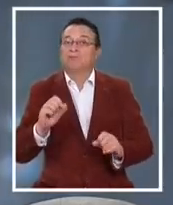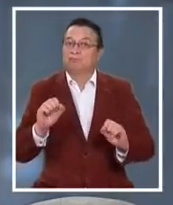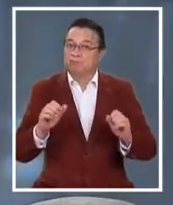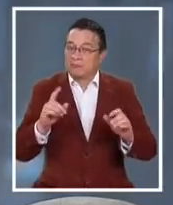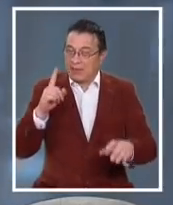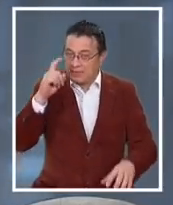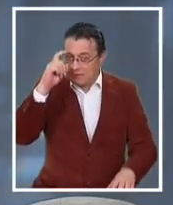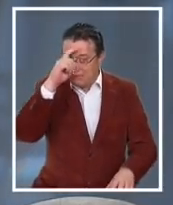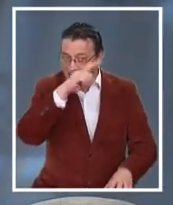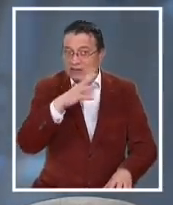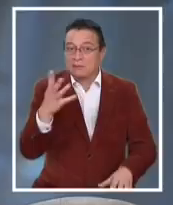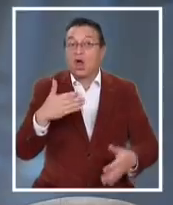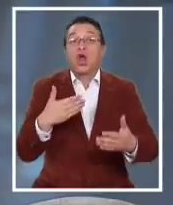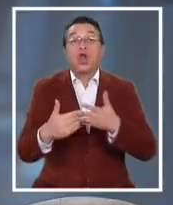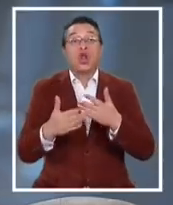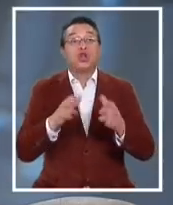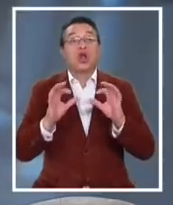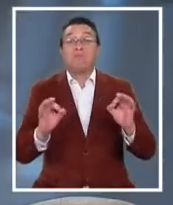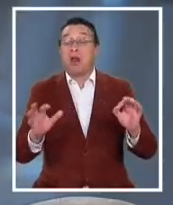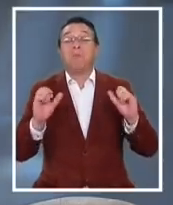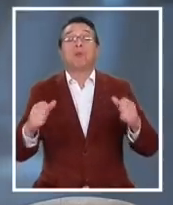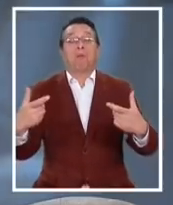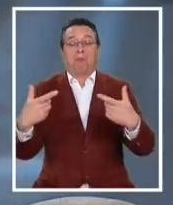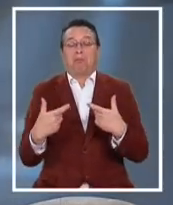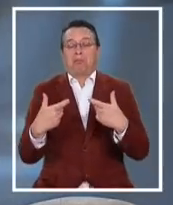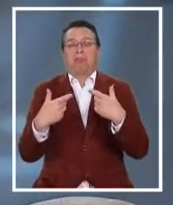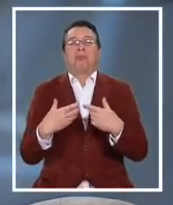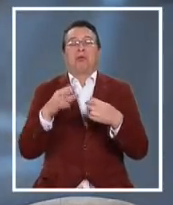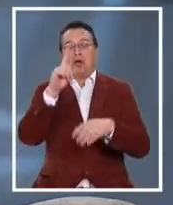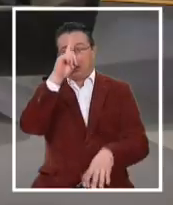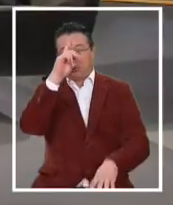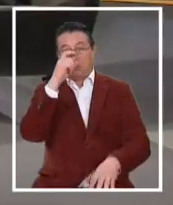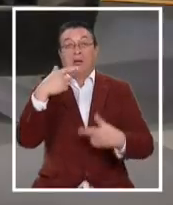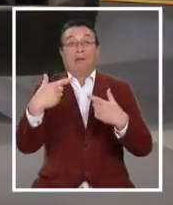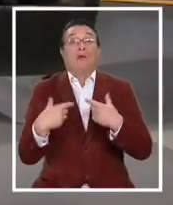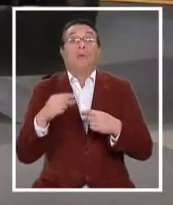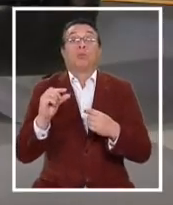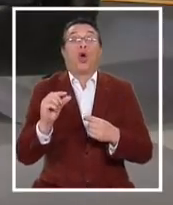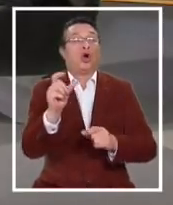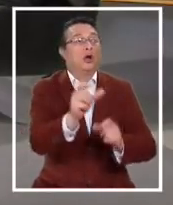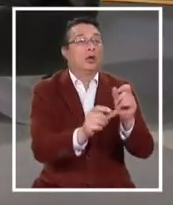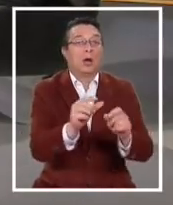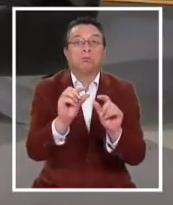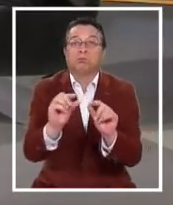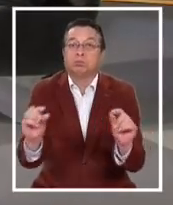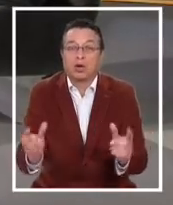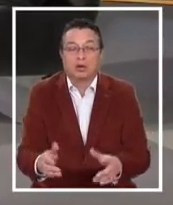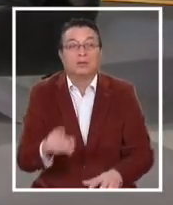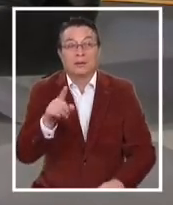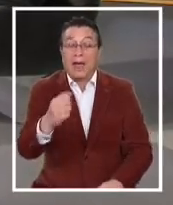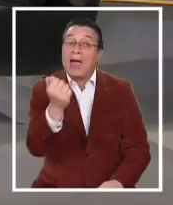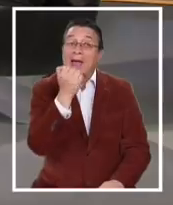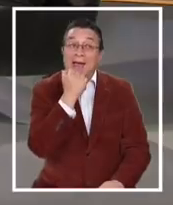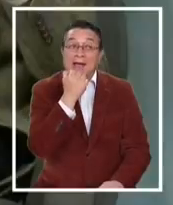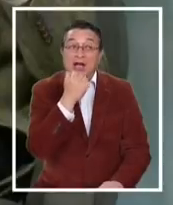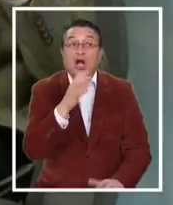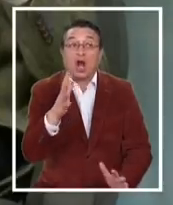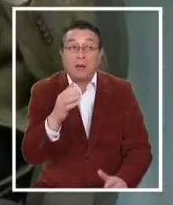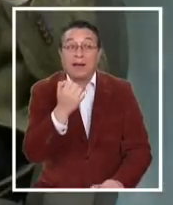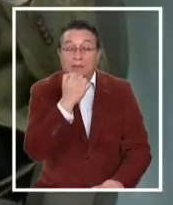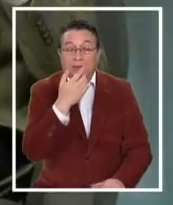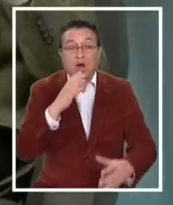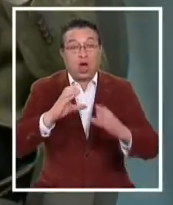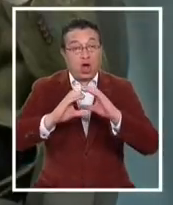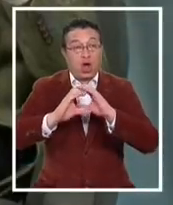que en condiciones normales si estuviéramos en una situación normal. Hay un error o ha habido, como dijo el mismo Glenn Hernández, ¿cierto? Dijo,